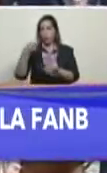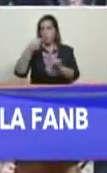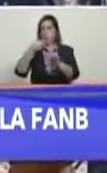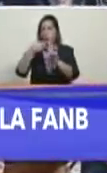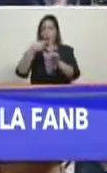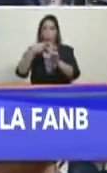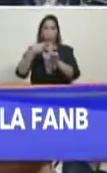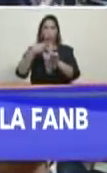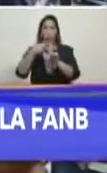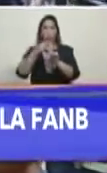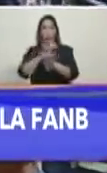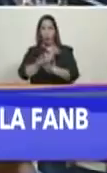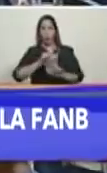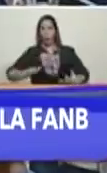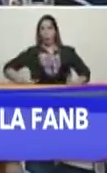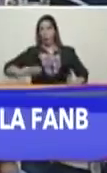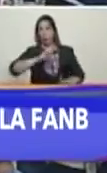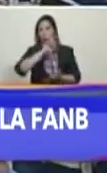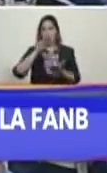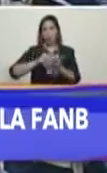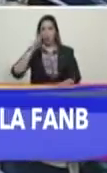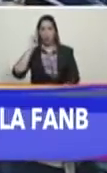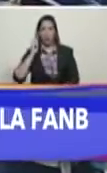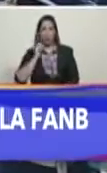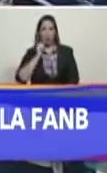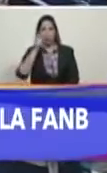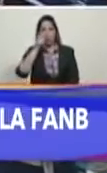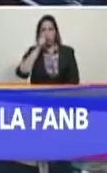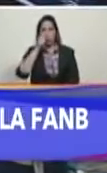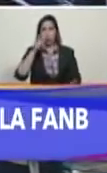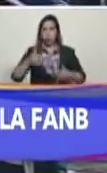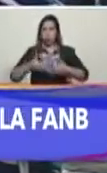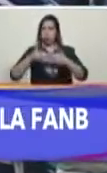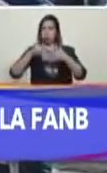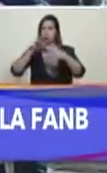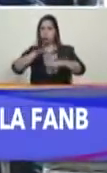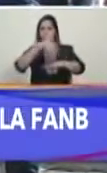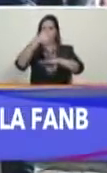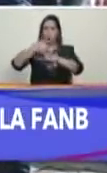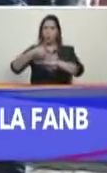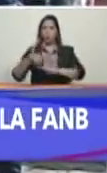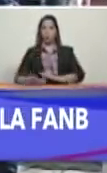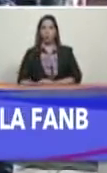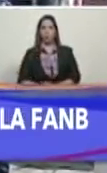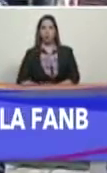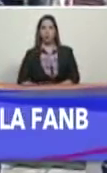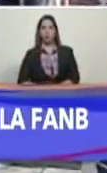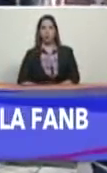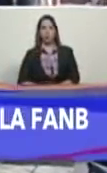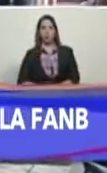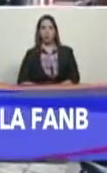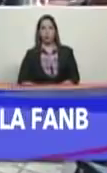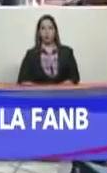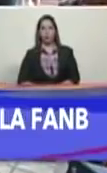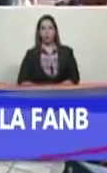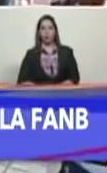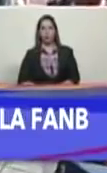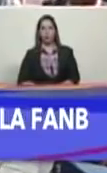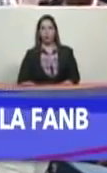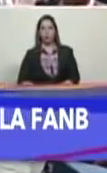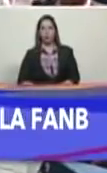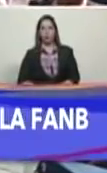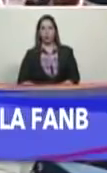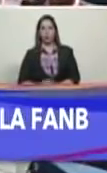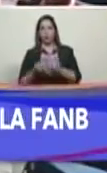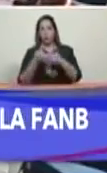Nacional Bolivariana del Comando Estratégico Operacional, Capitán de Navío José Hernández Acchi. En su tercera clase recibe el Teniente de